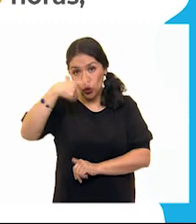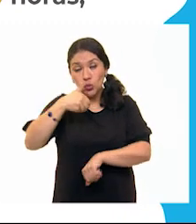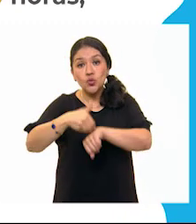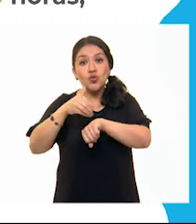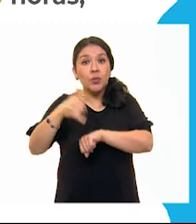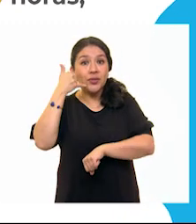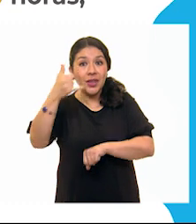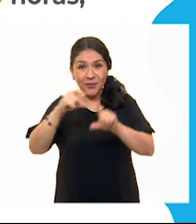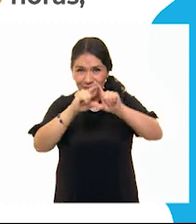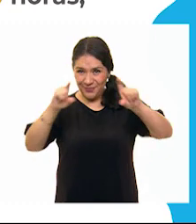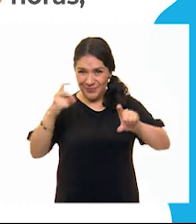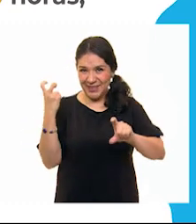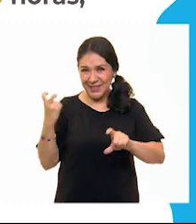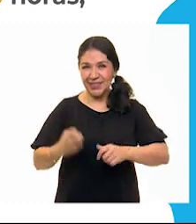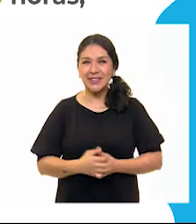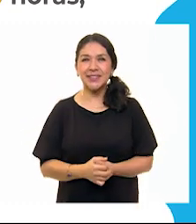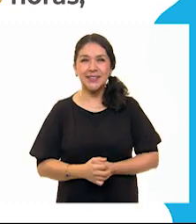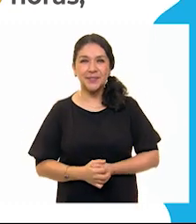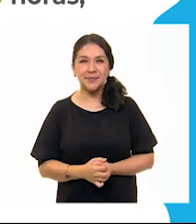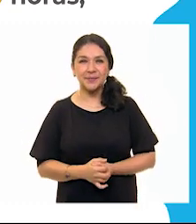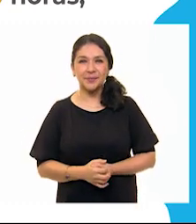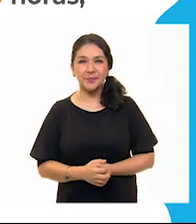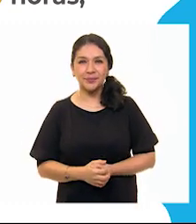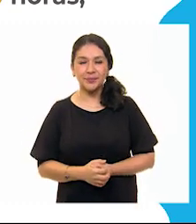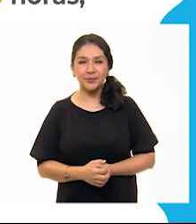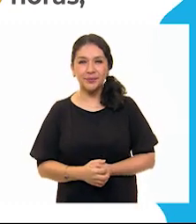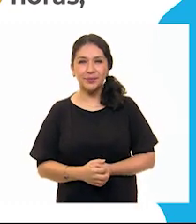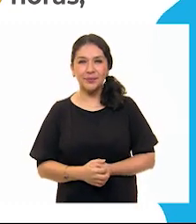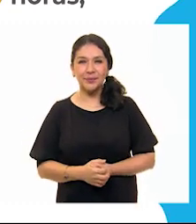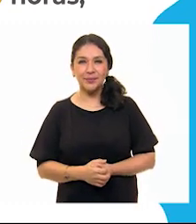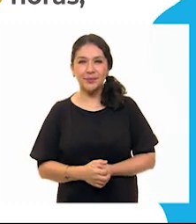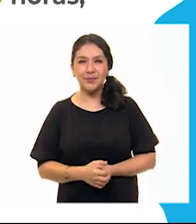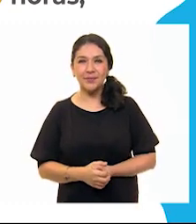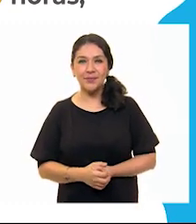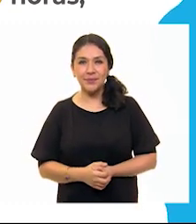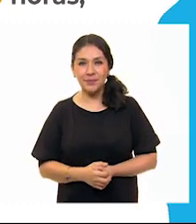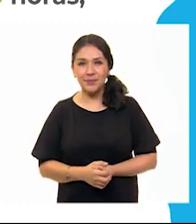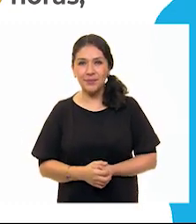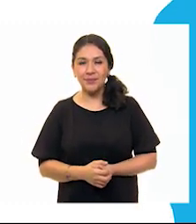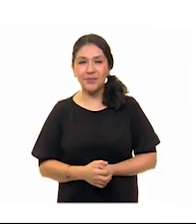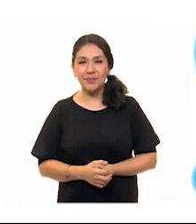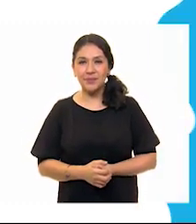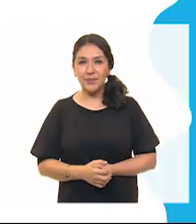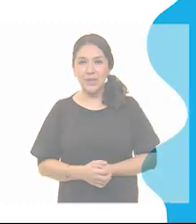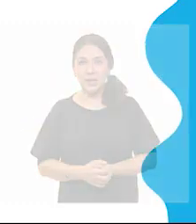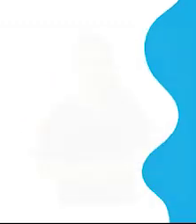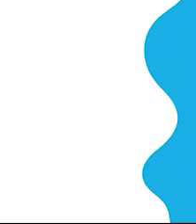5541-720413 con 100 líneas.